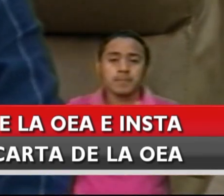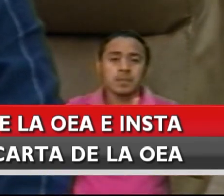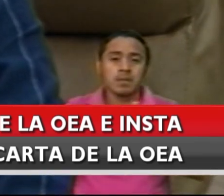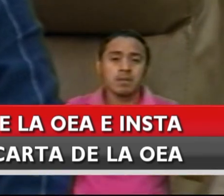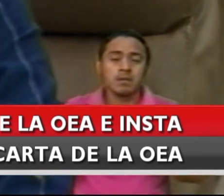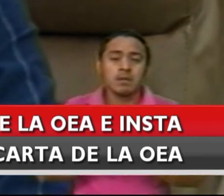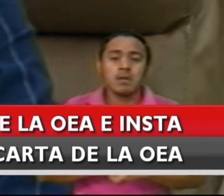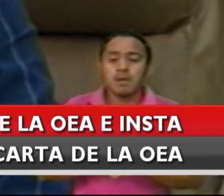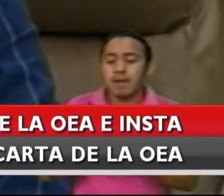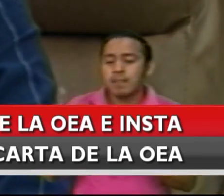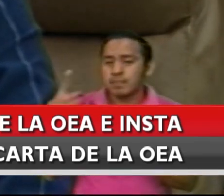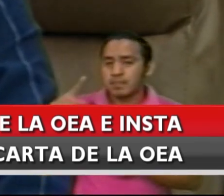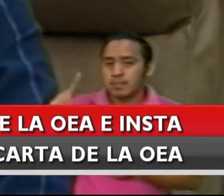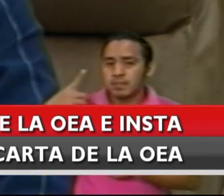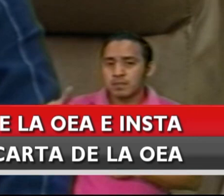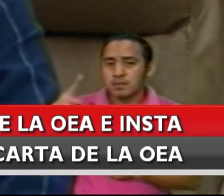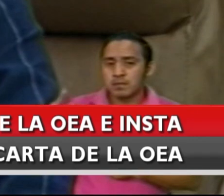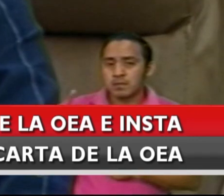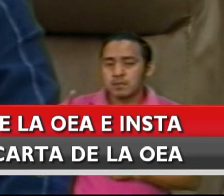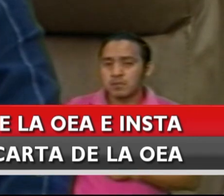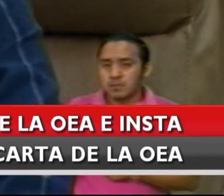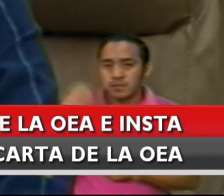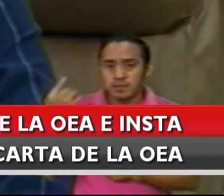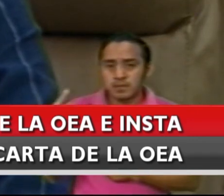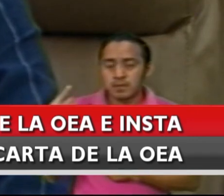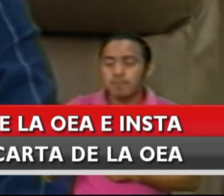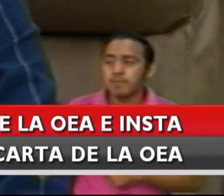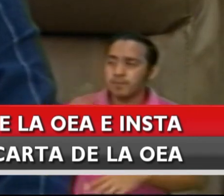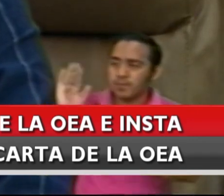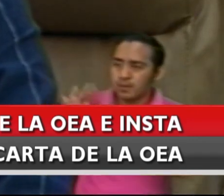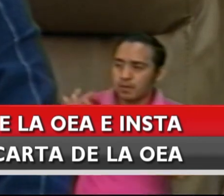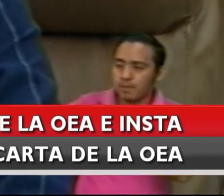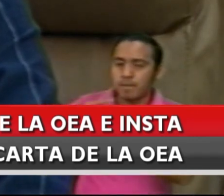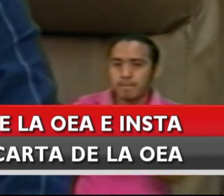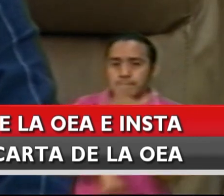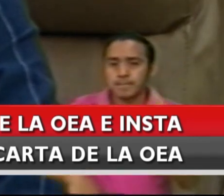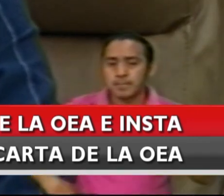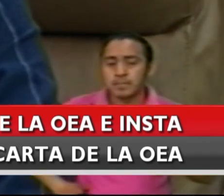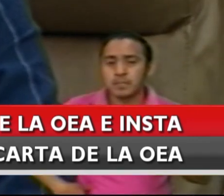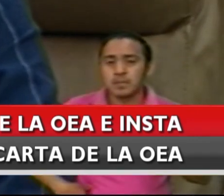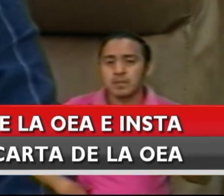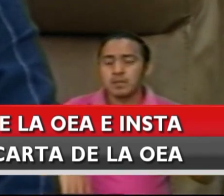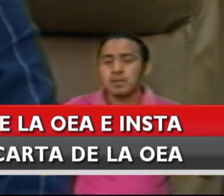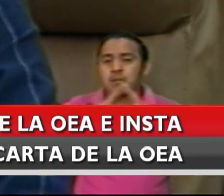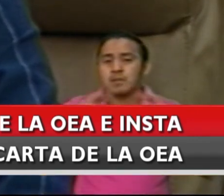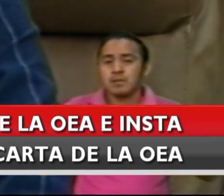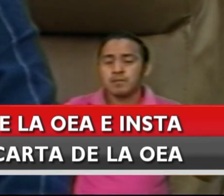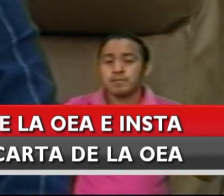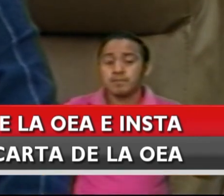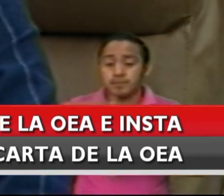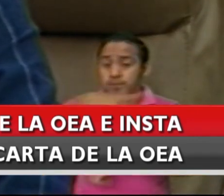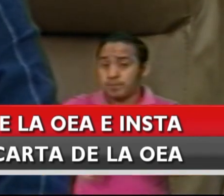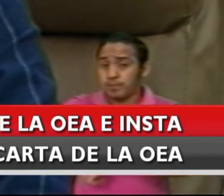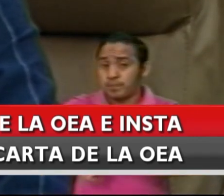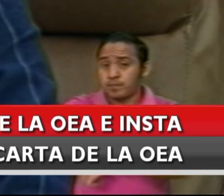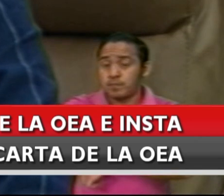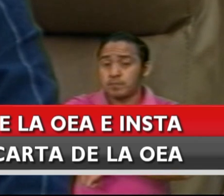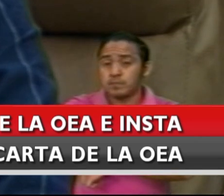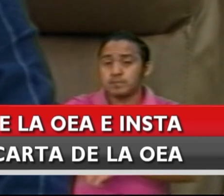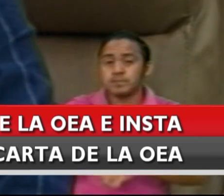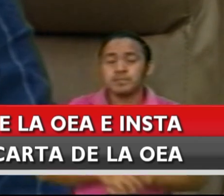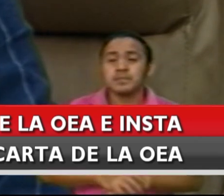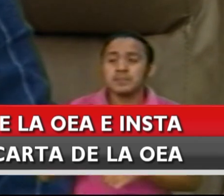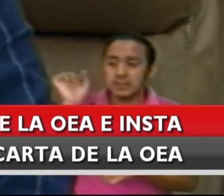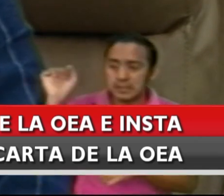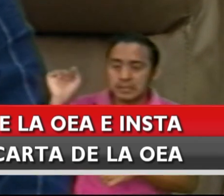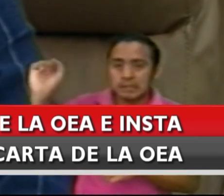derechos vivos, instamos al presidente constitucional de Nicaragua, al comandante Daniel Ortega, a